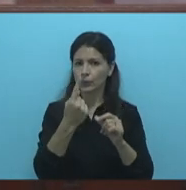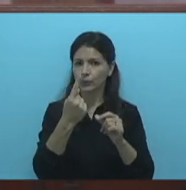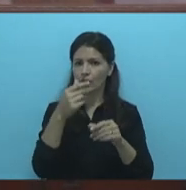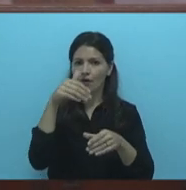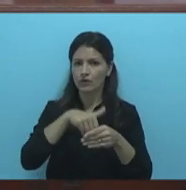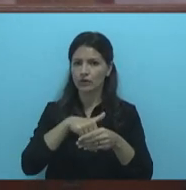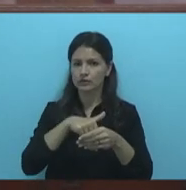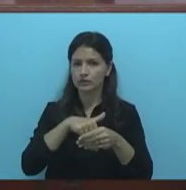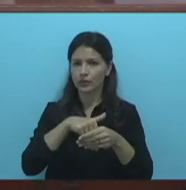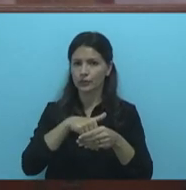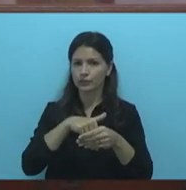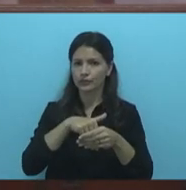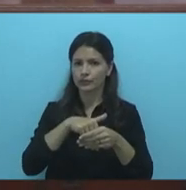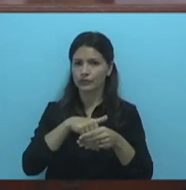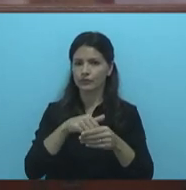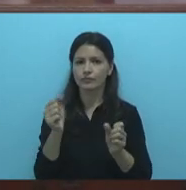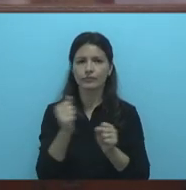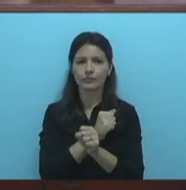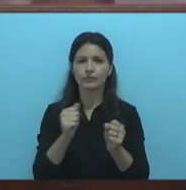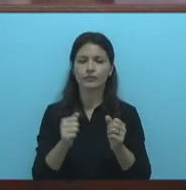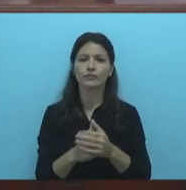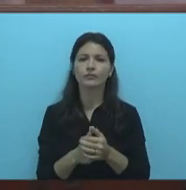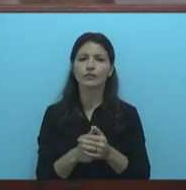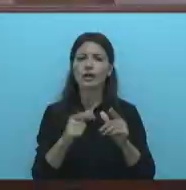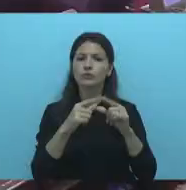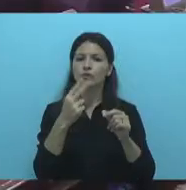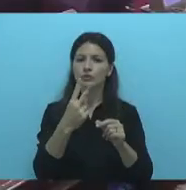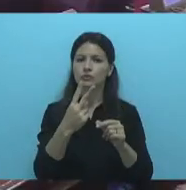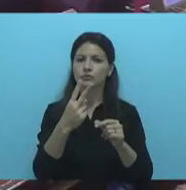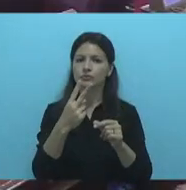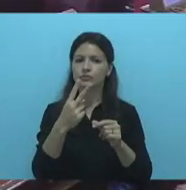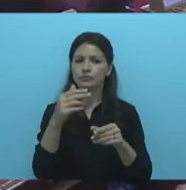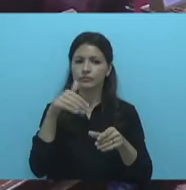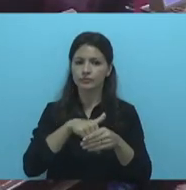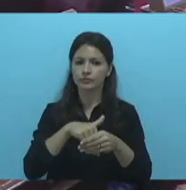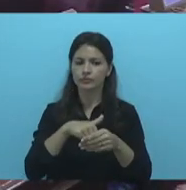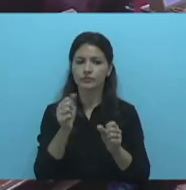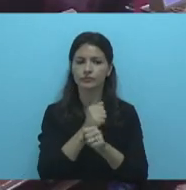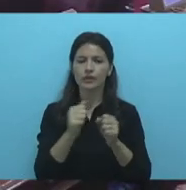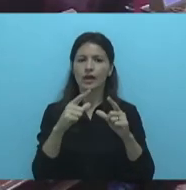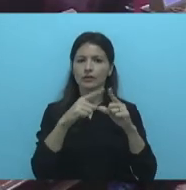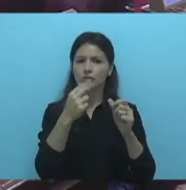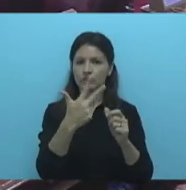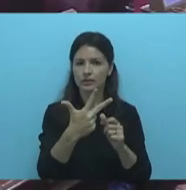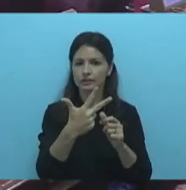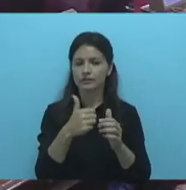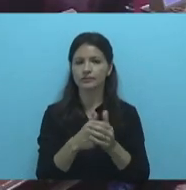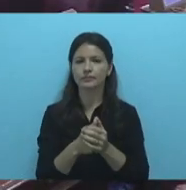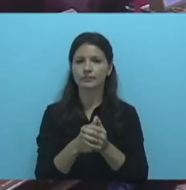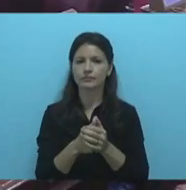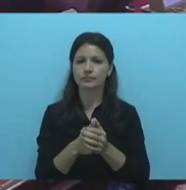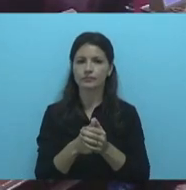artículo primero, a votación, resulta aprobado. Artículo 2, aprobado. Artículo